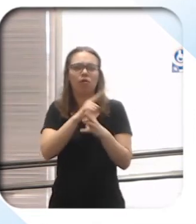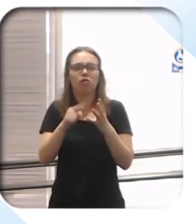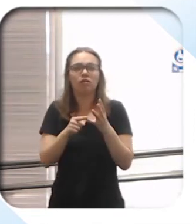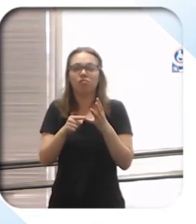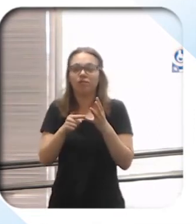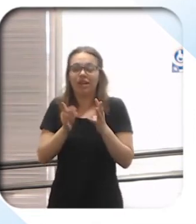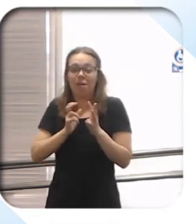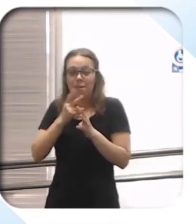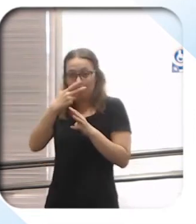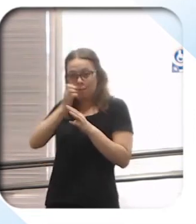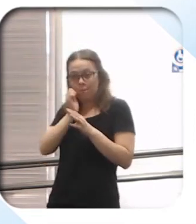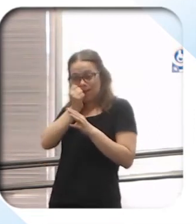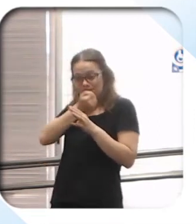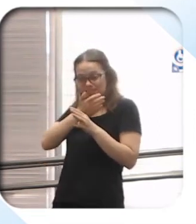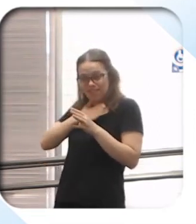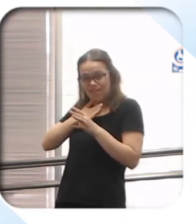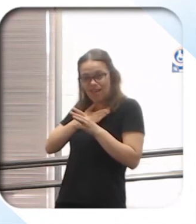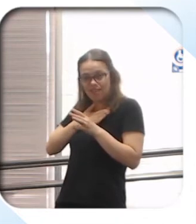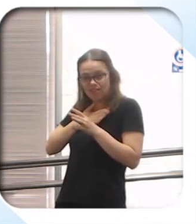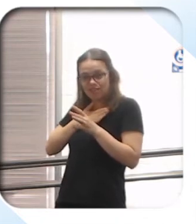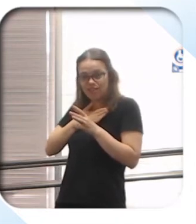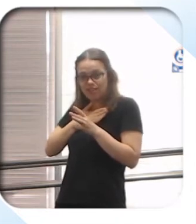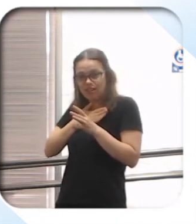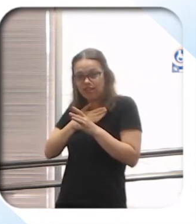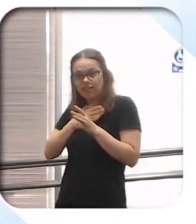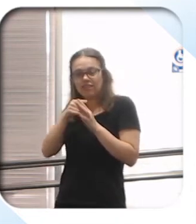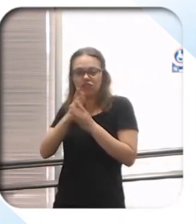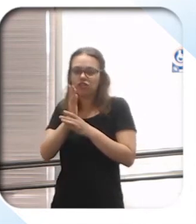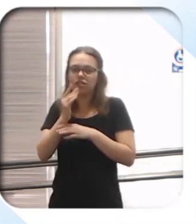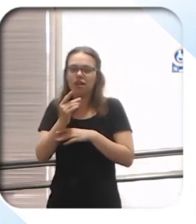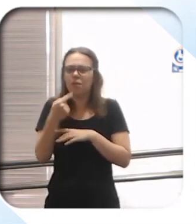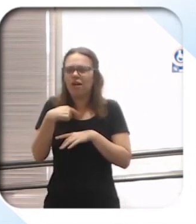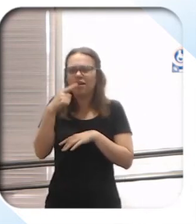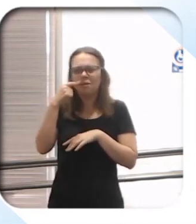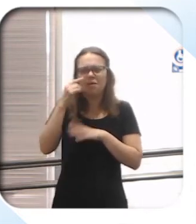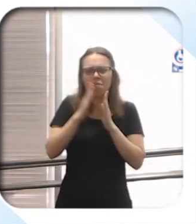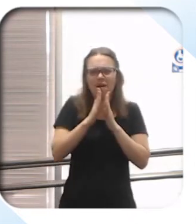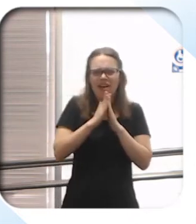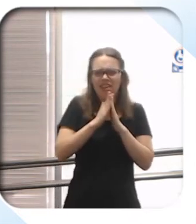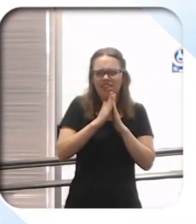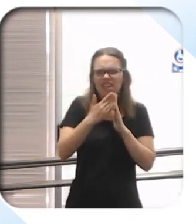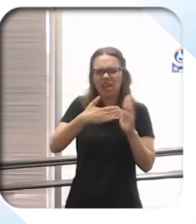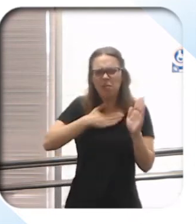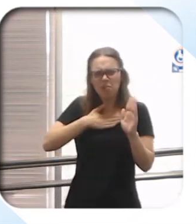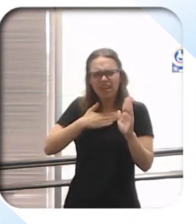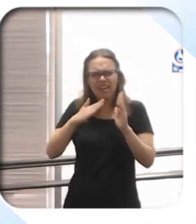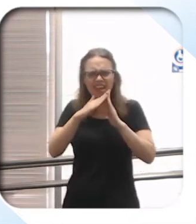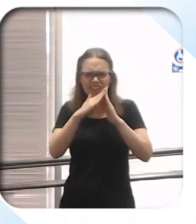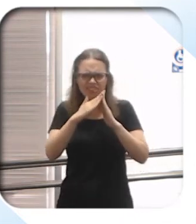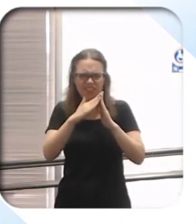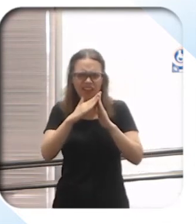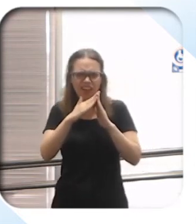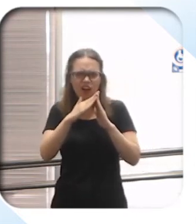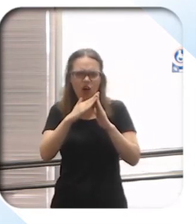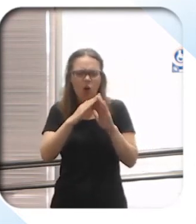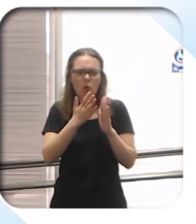intimidad, una cosa que se da mucho en las consultas. La casa de mis padres, ¿es mi casa? Esto de